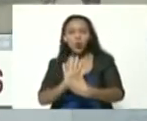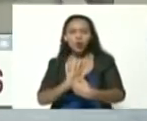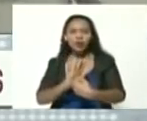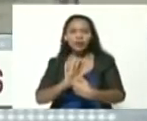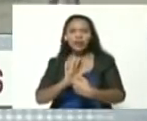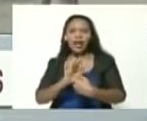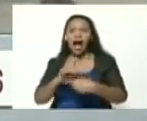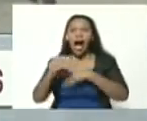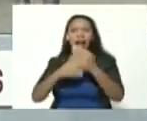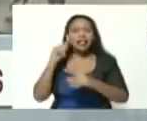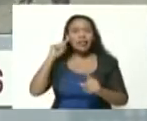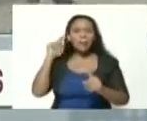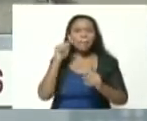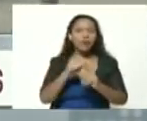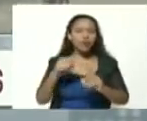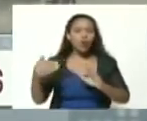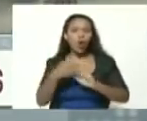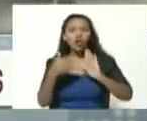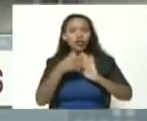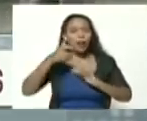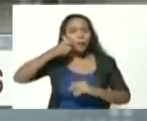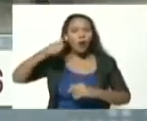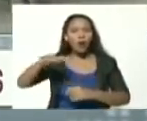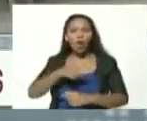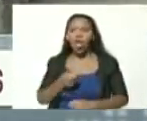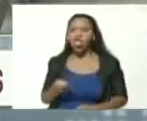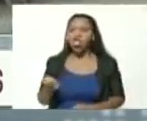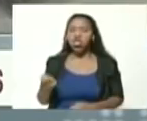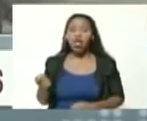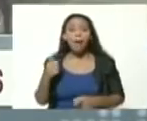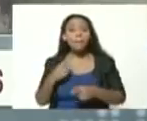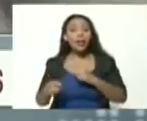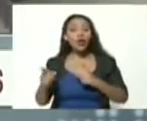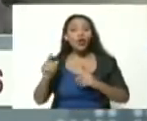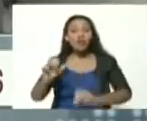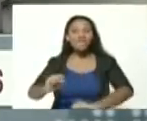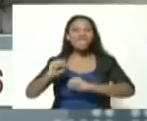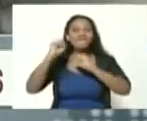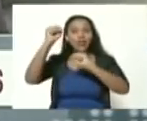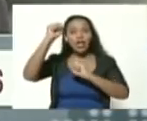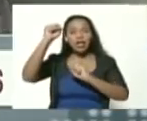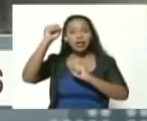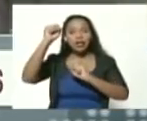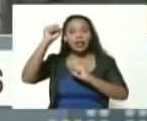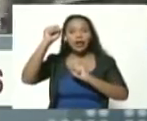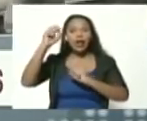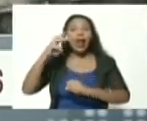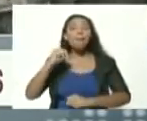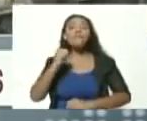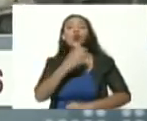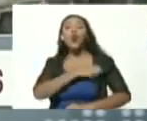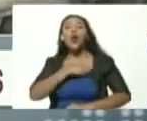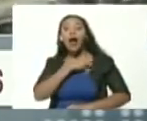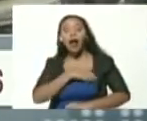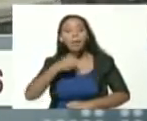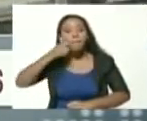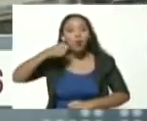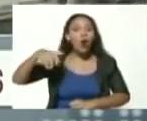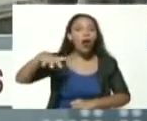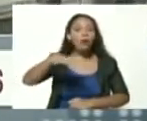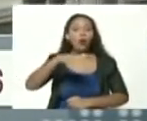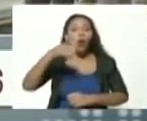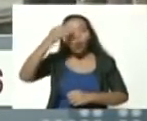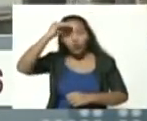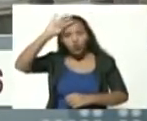contra un pueblo a chantajearlo, a extorsionarlo. Pero lo que ha triunfado es la dignidad del pueblo de Cuba. Y hoy